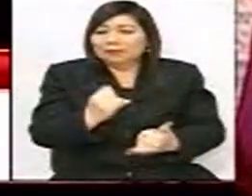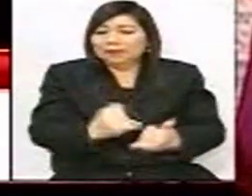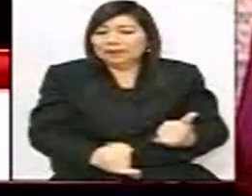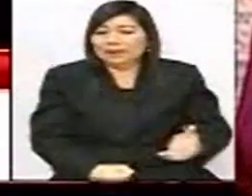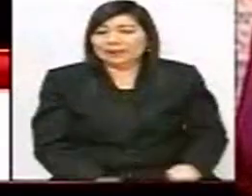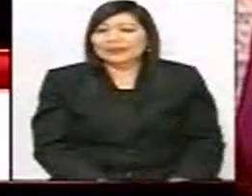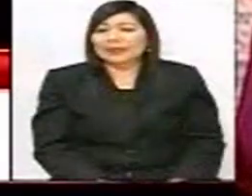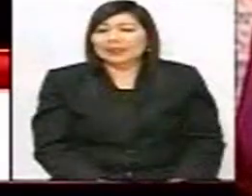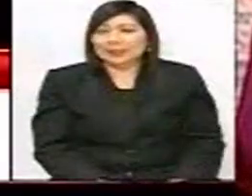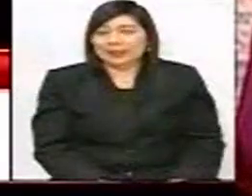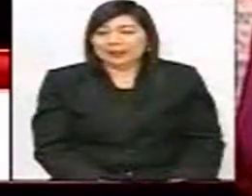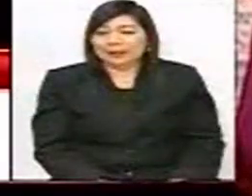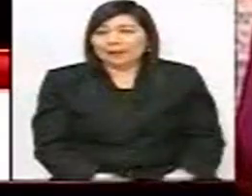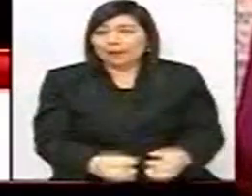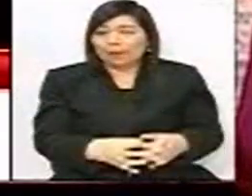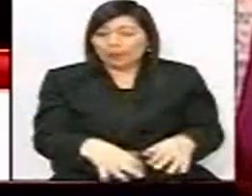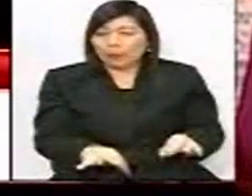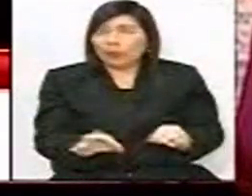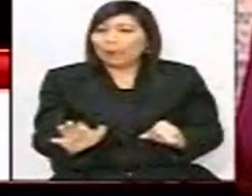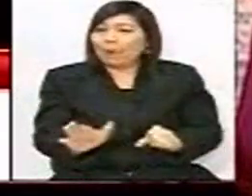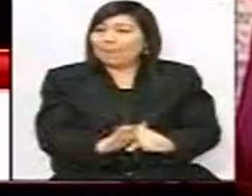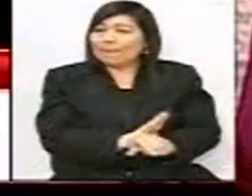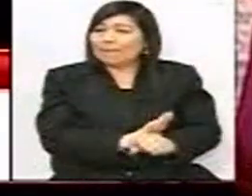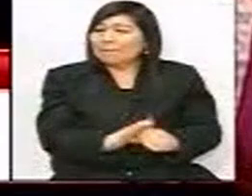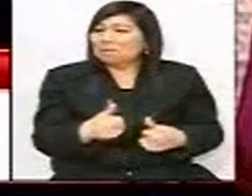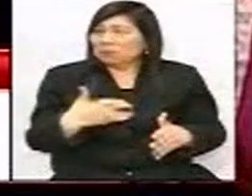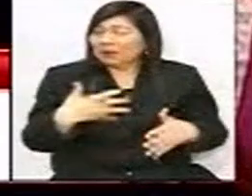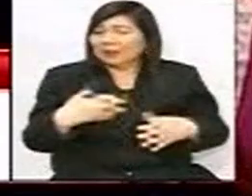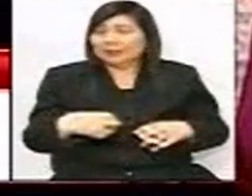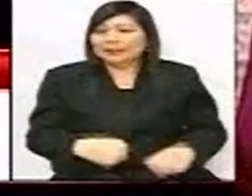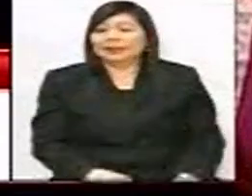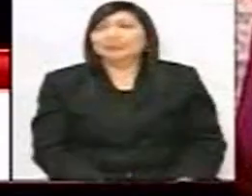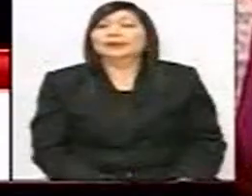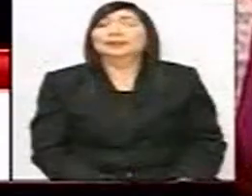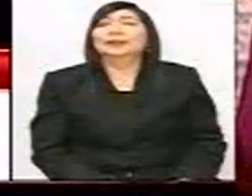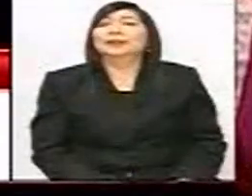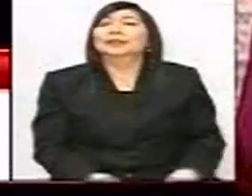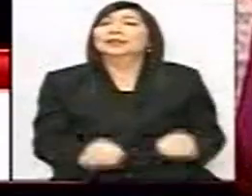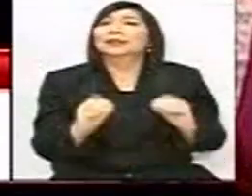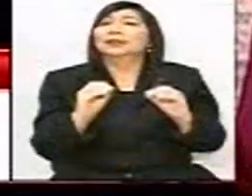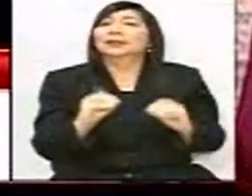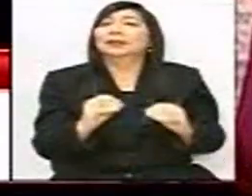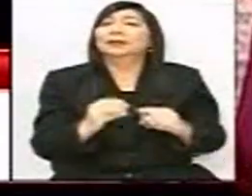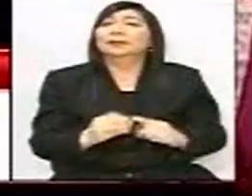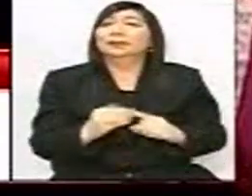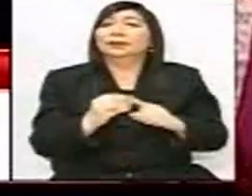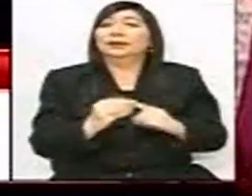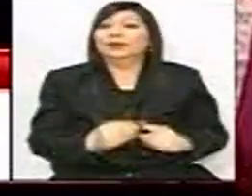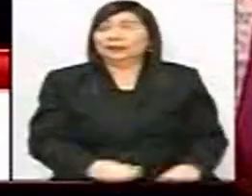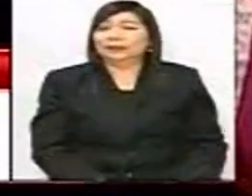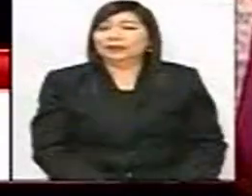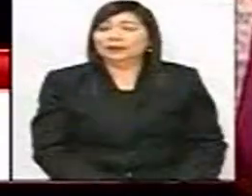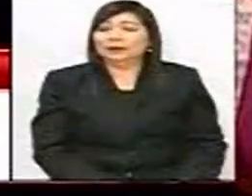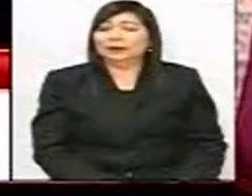terminarlo unilateralmente. Hay fundamento suficiente para hacerlo, pero hay que establecer el principio de